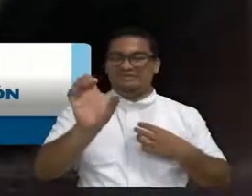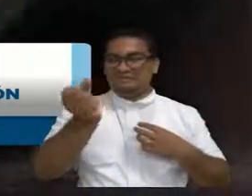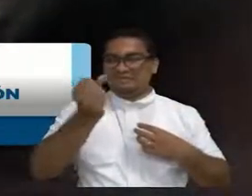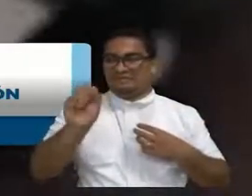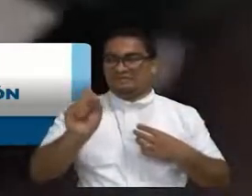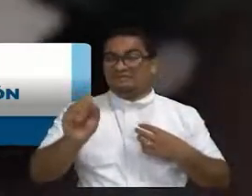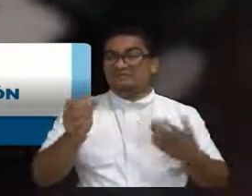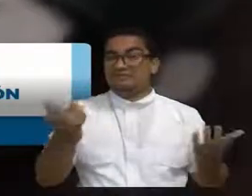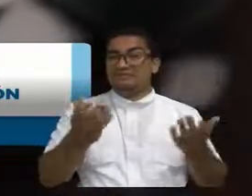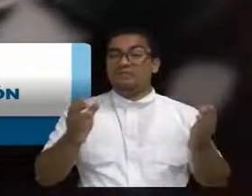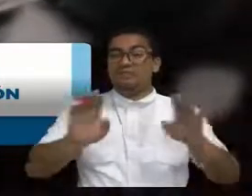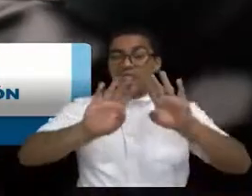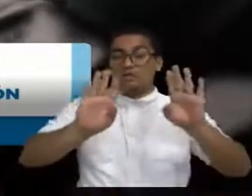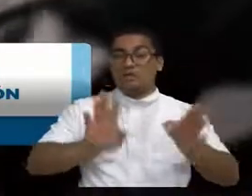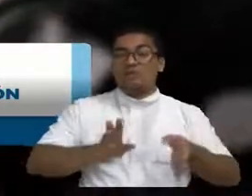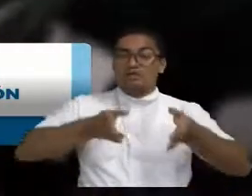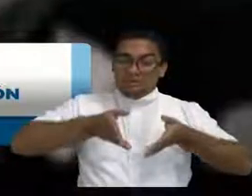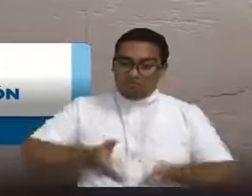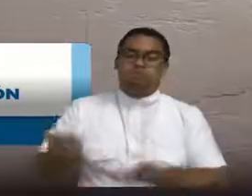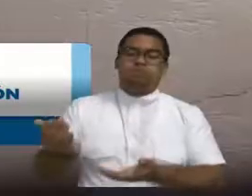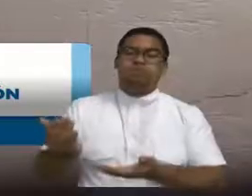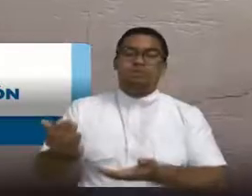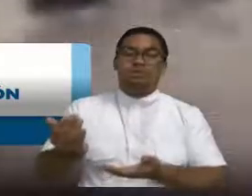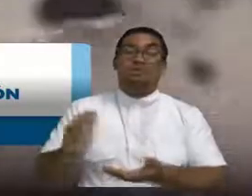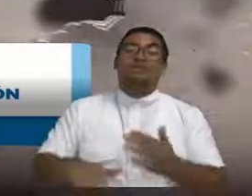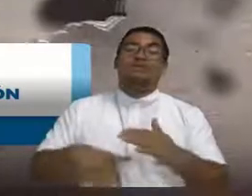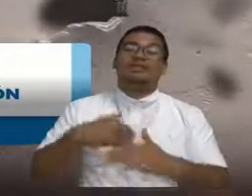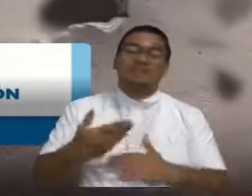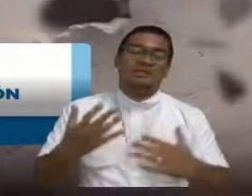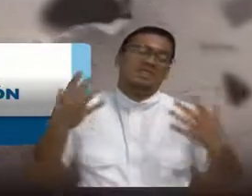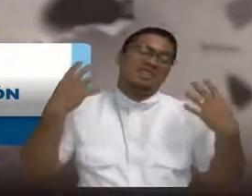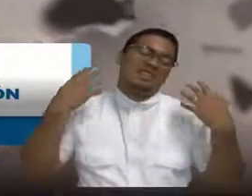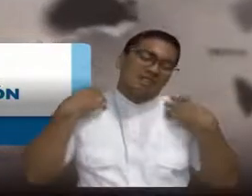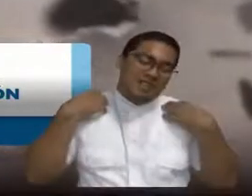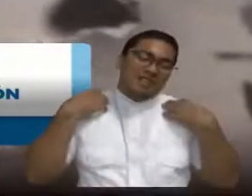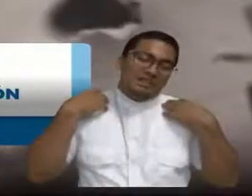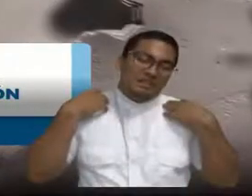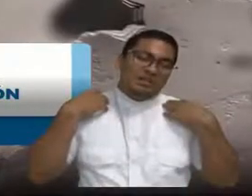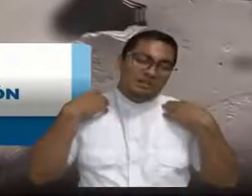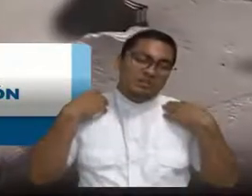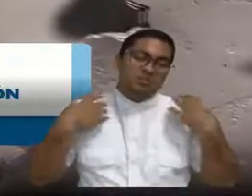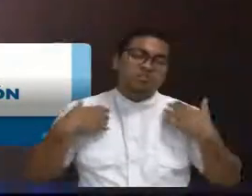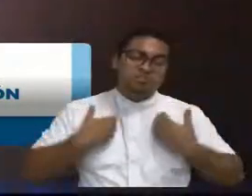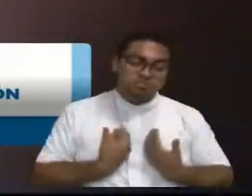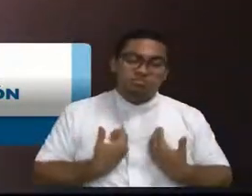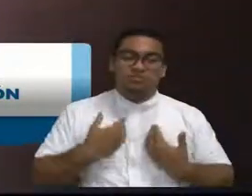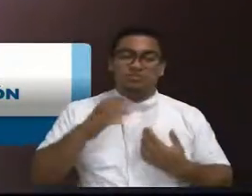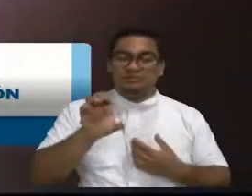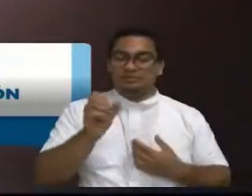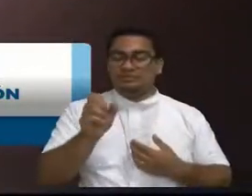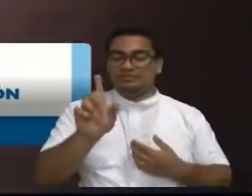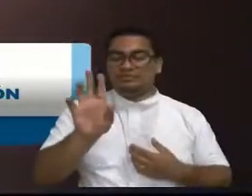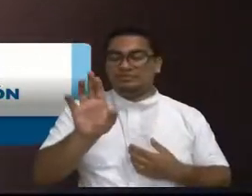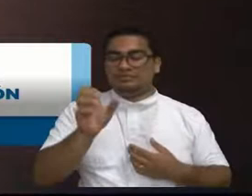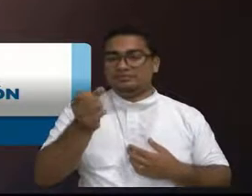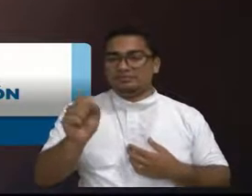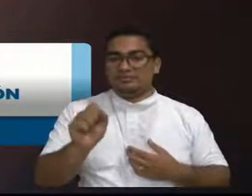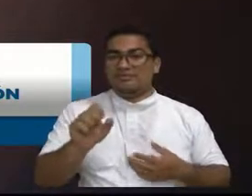ocurre un estrés en la mujer, tanto en el embarazo como en el parto. Y después del parto, este